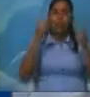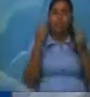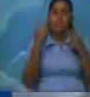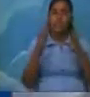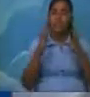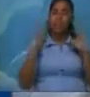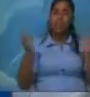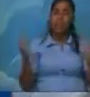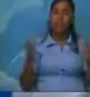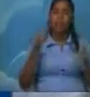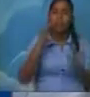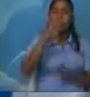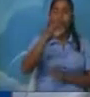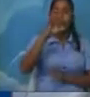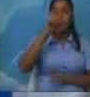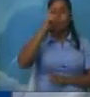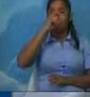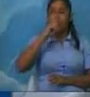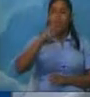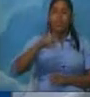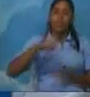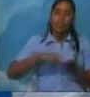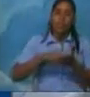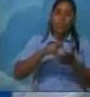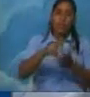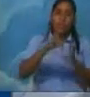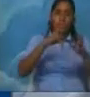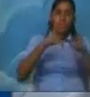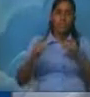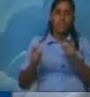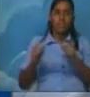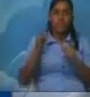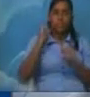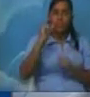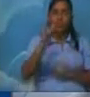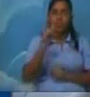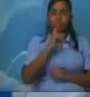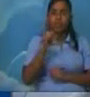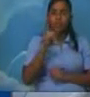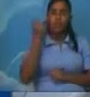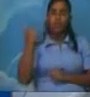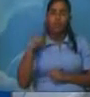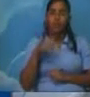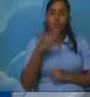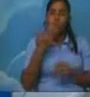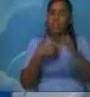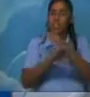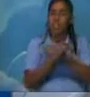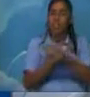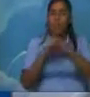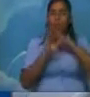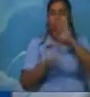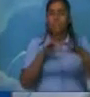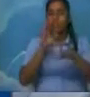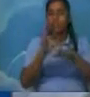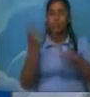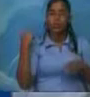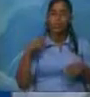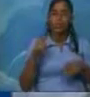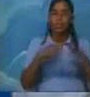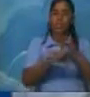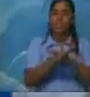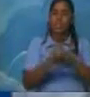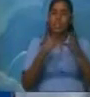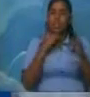pasaron 40 años caminando en el desierto y no tuvieron que ir a una zapatería No tuvieron que ir